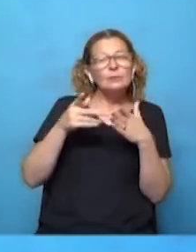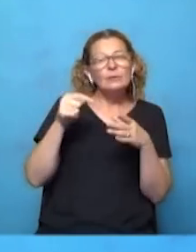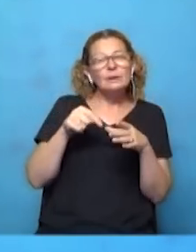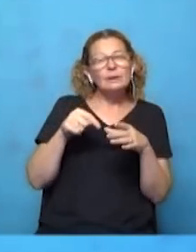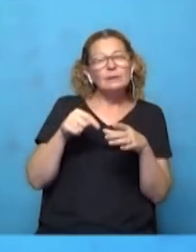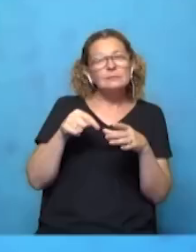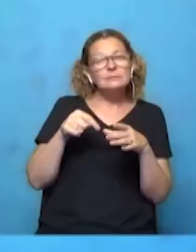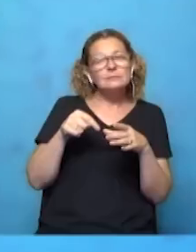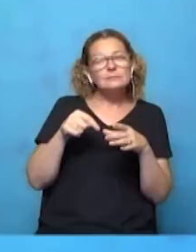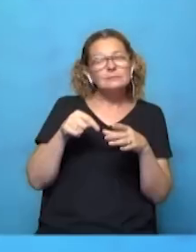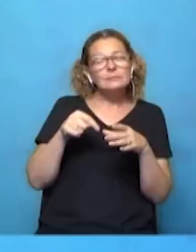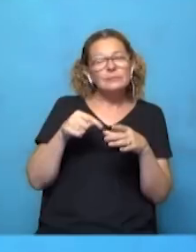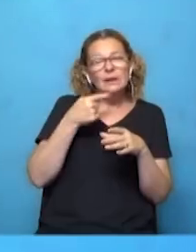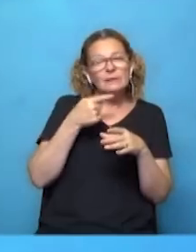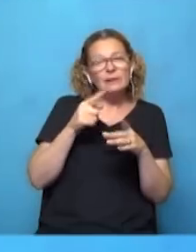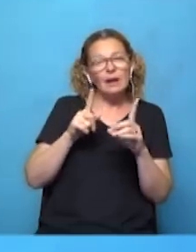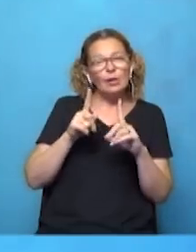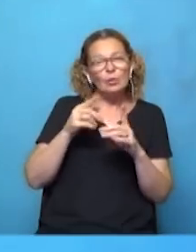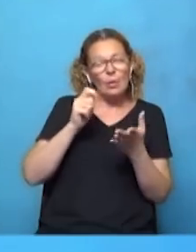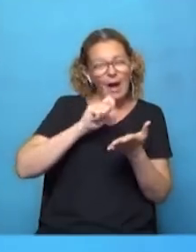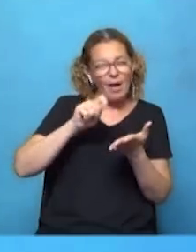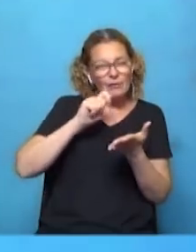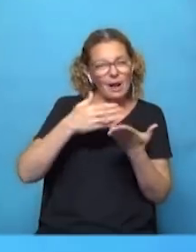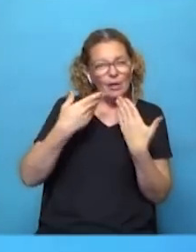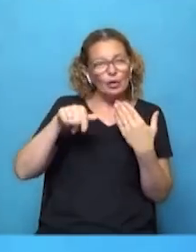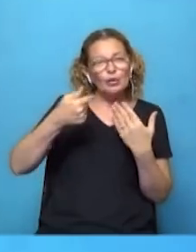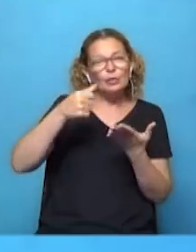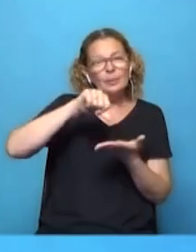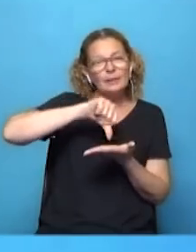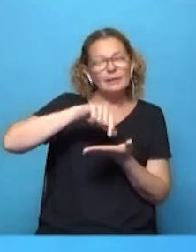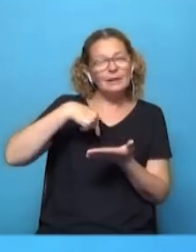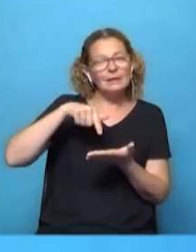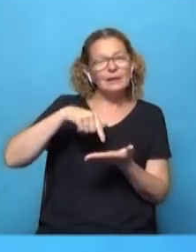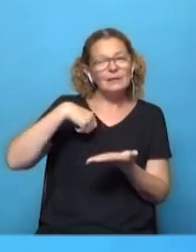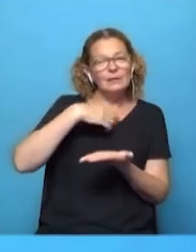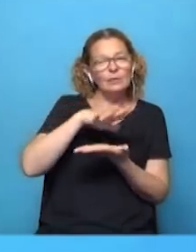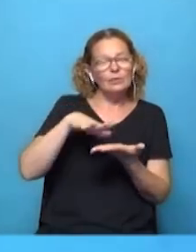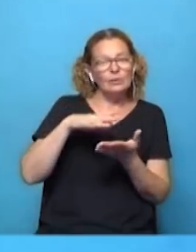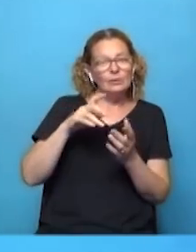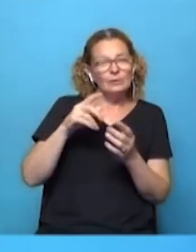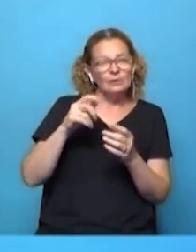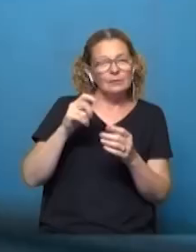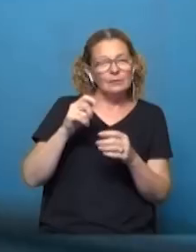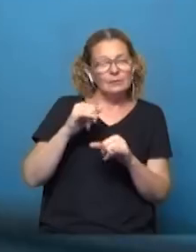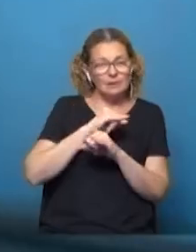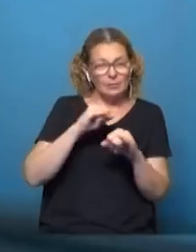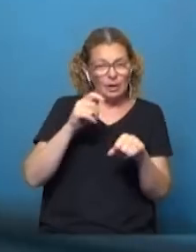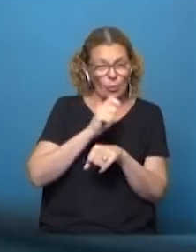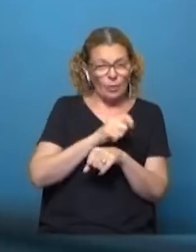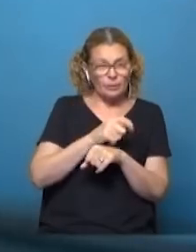y lo ha colocado en algunas columnas no en otros países esta situación terminaría en un juicio político